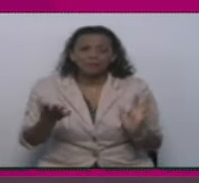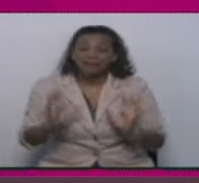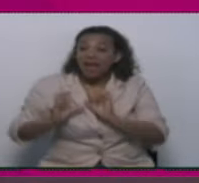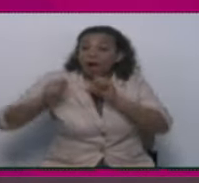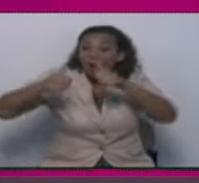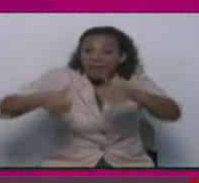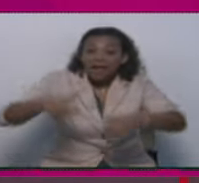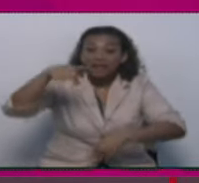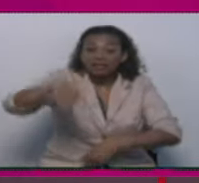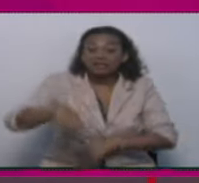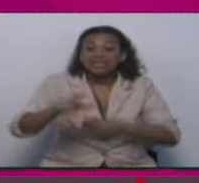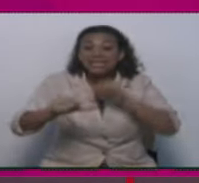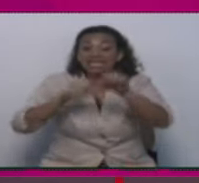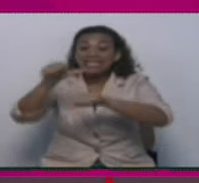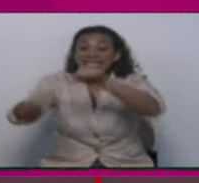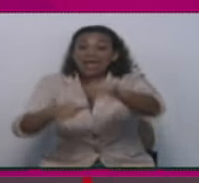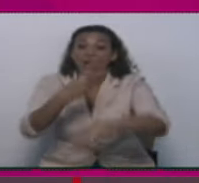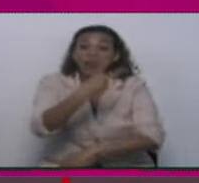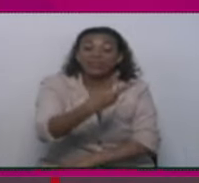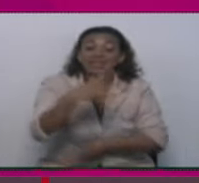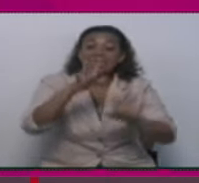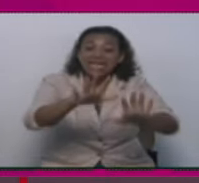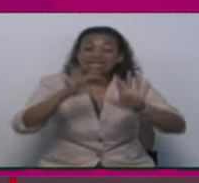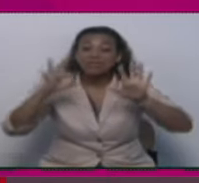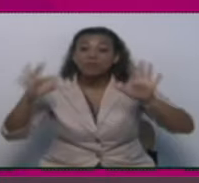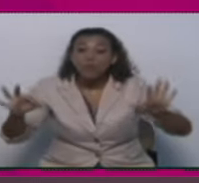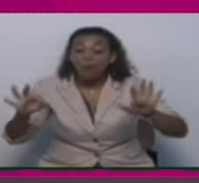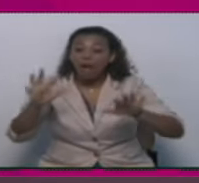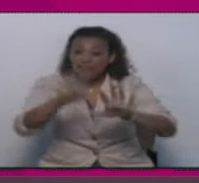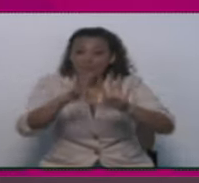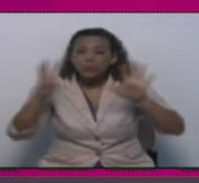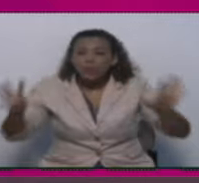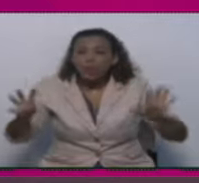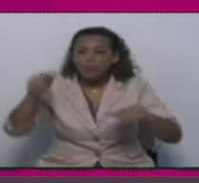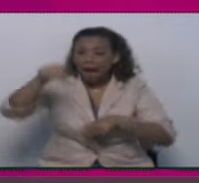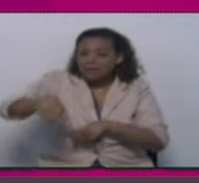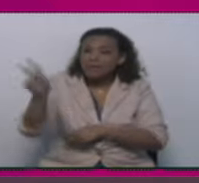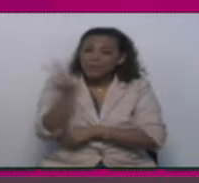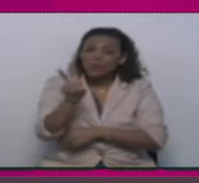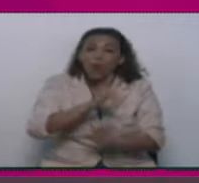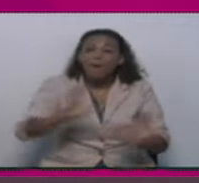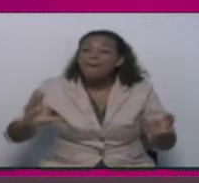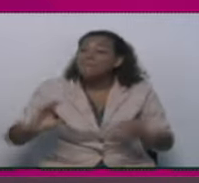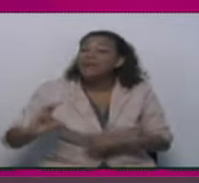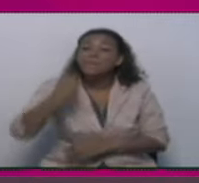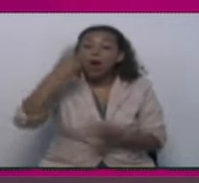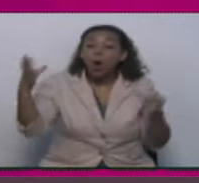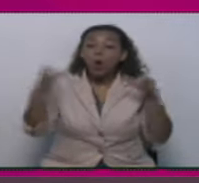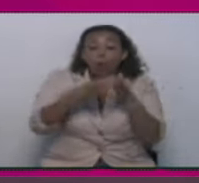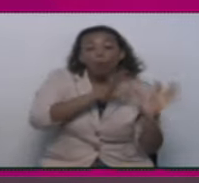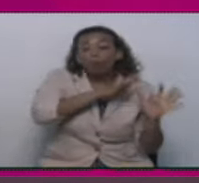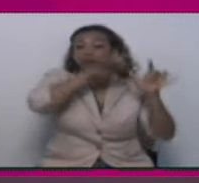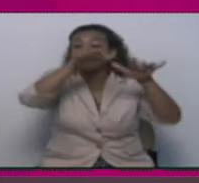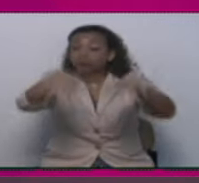llegaron en el siglo XIX los primeros libaneses y sirios a Venezuela, venían con